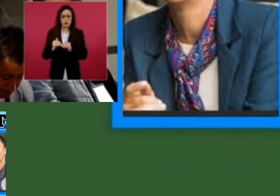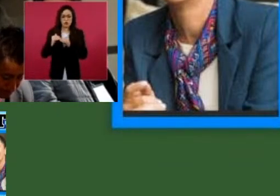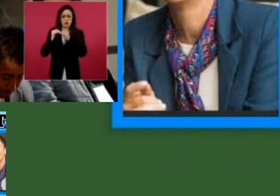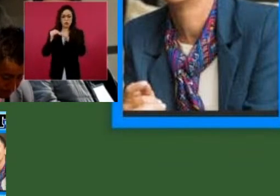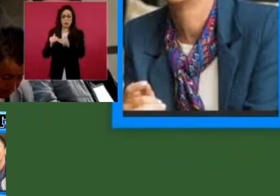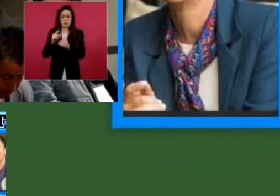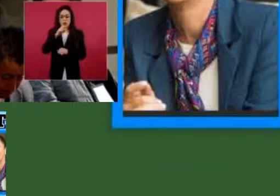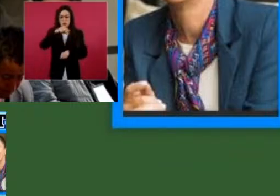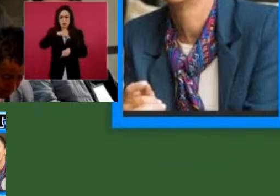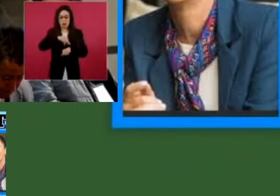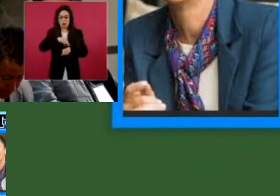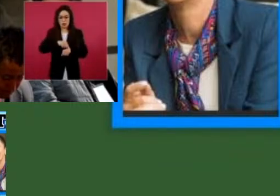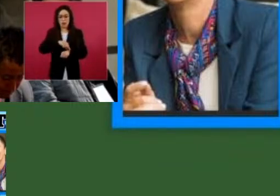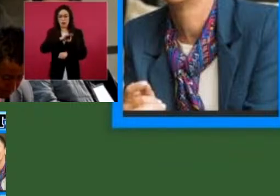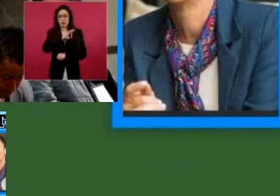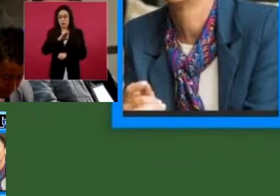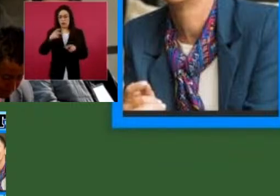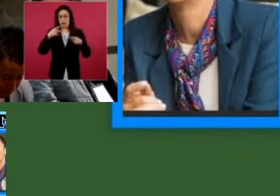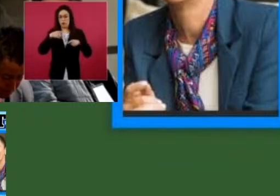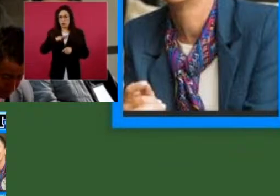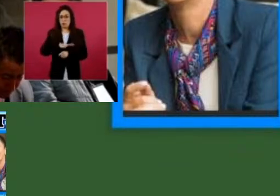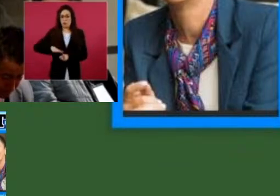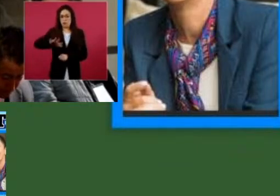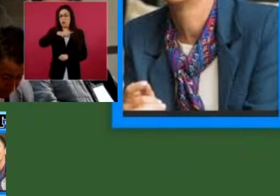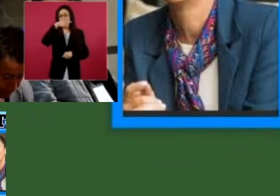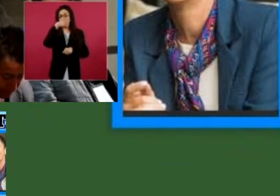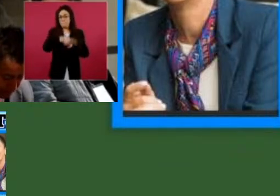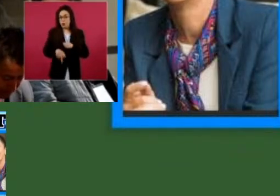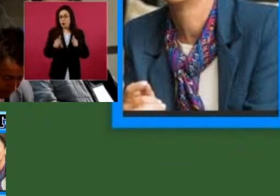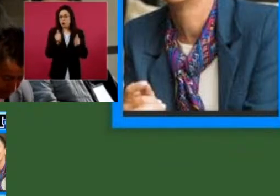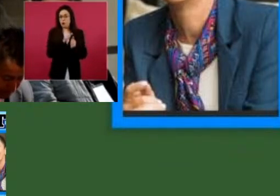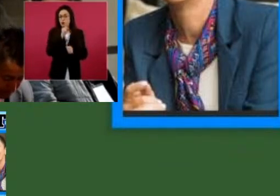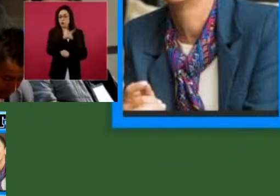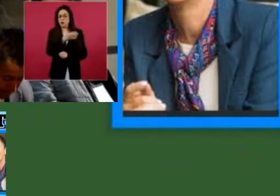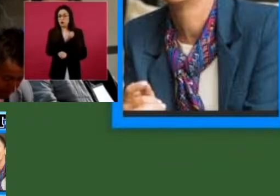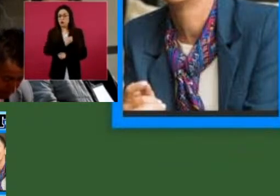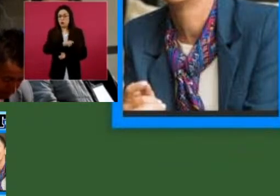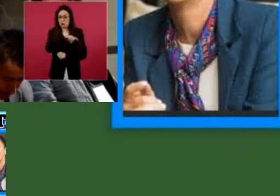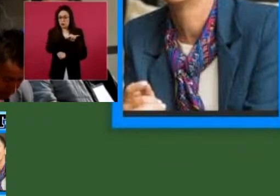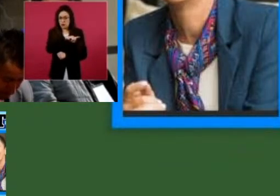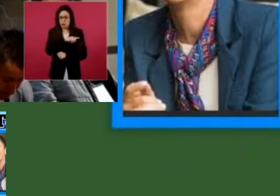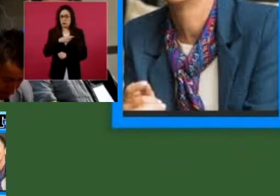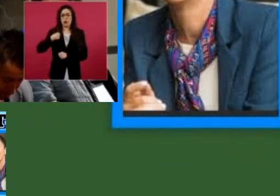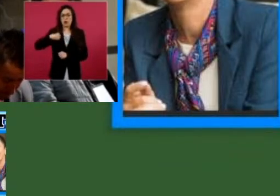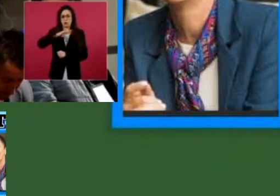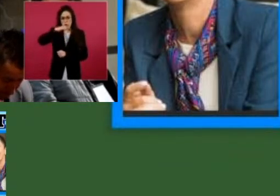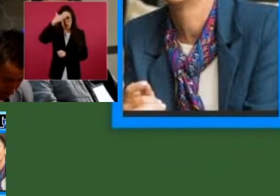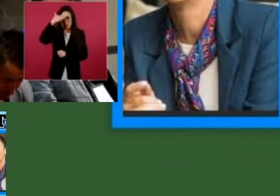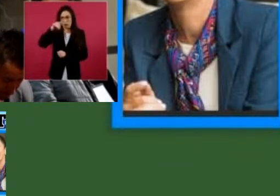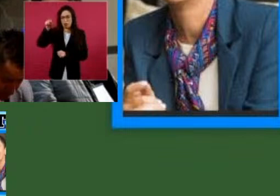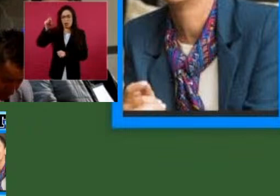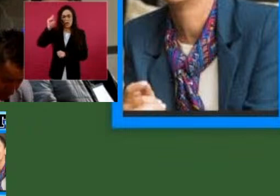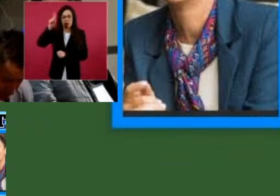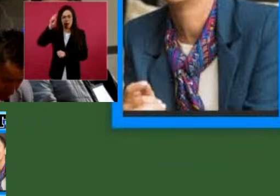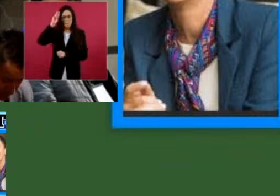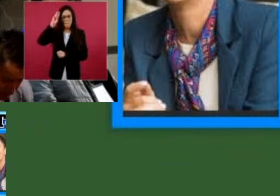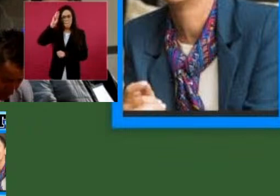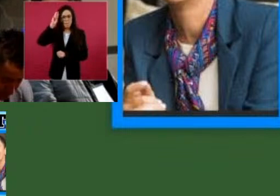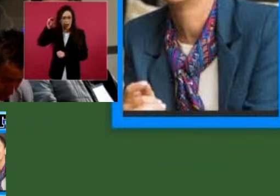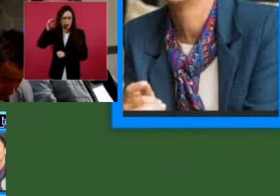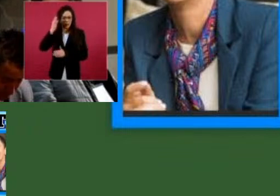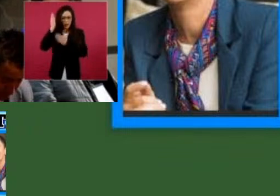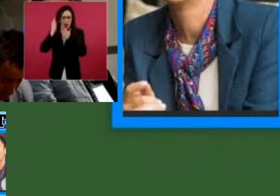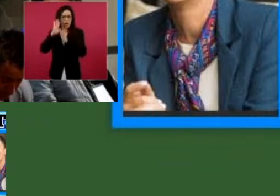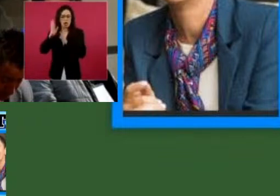riesgo para la salud de la población. Sabemos que ya cerraron estas maestrías, sin embargo, siguen las publicaciones de